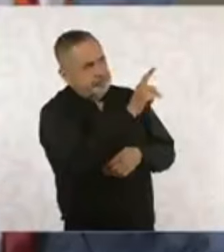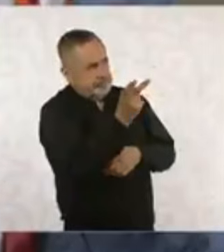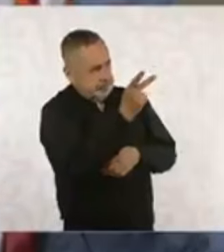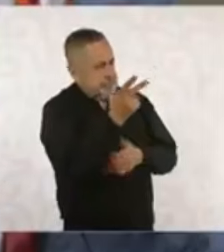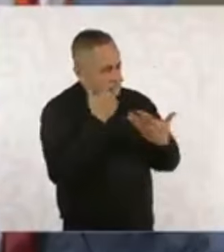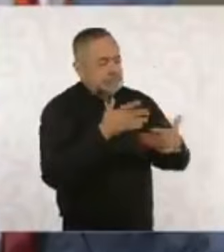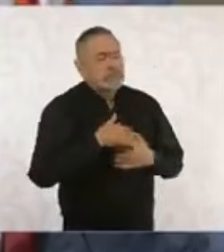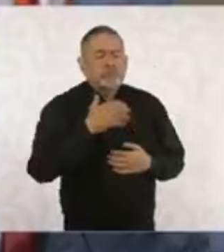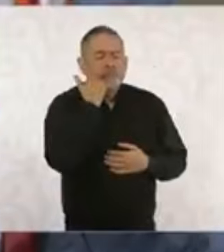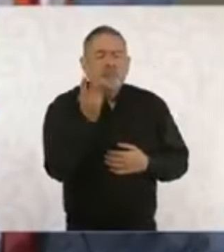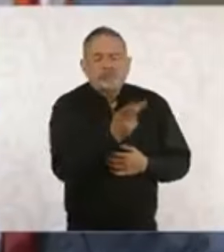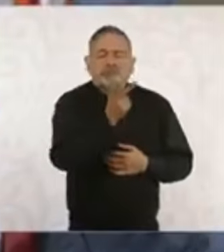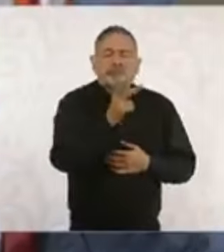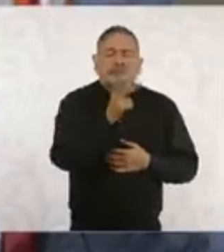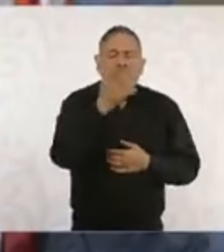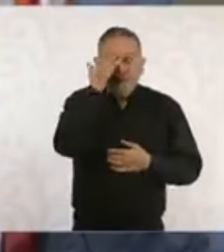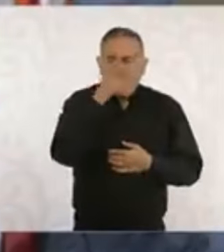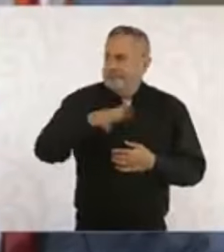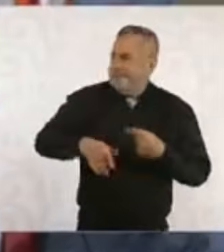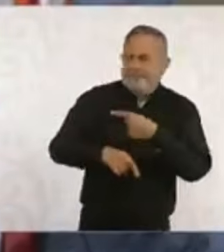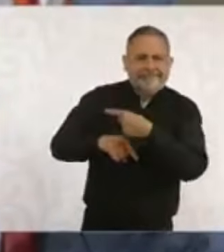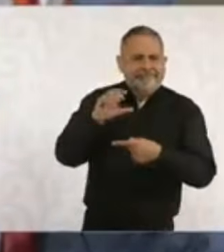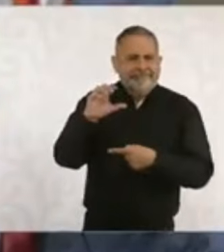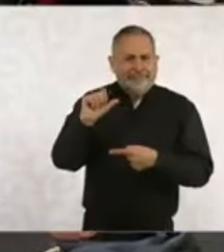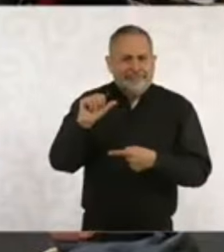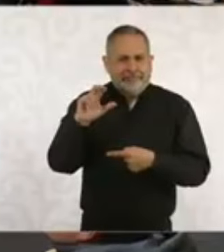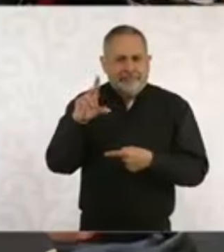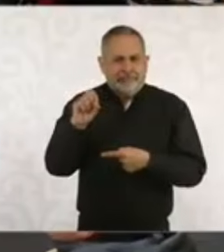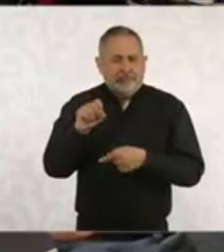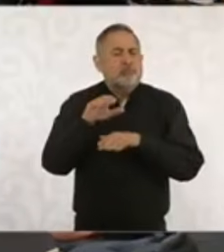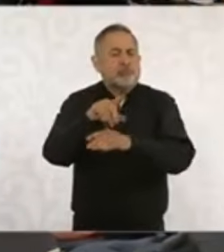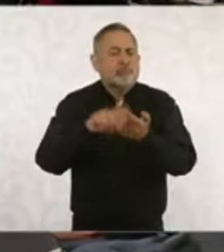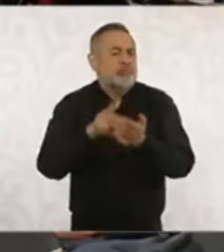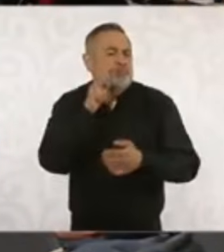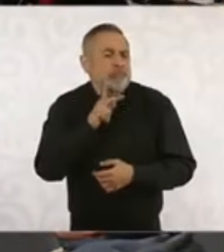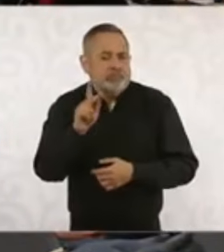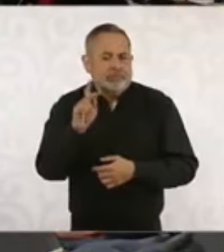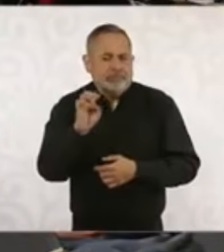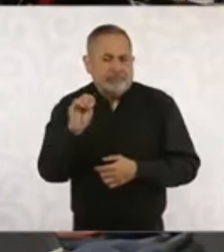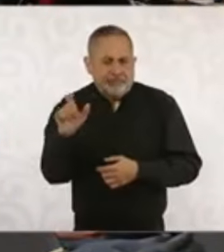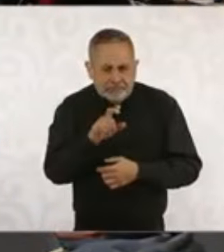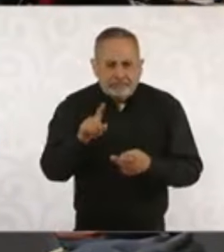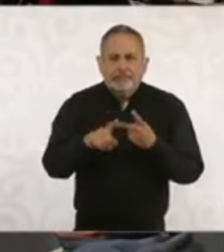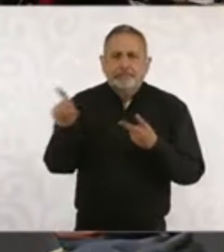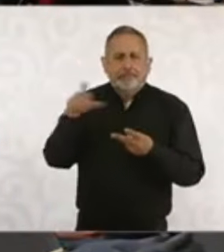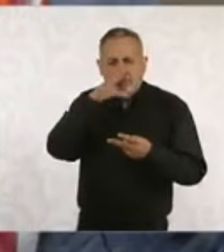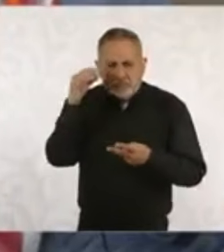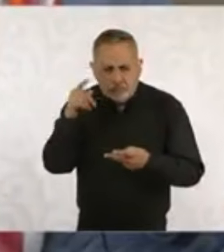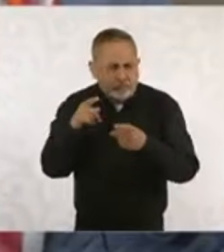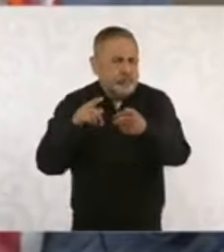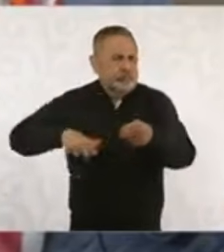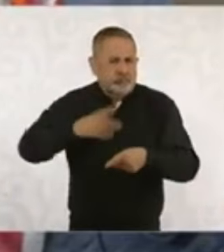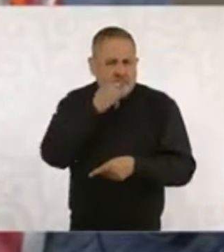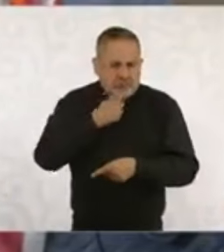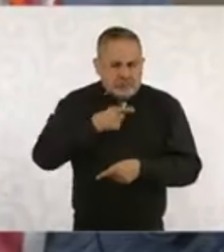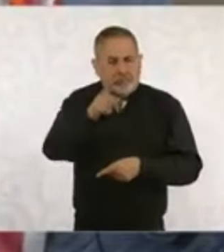tema que sacó Carlos sobre el tema de Pemex, Cuba y todo esto. Usted ha dicho que Pemex